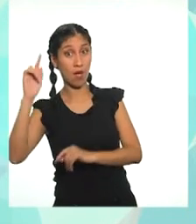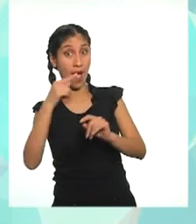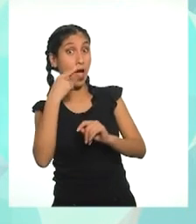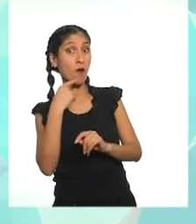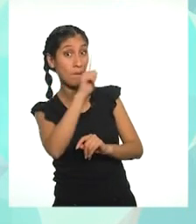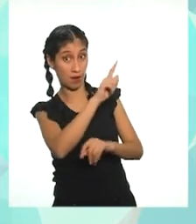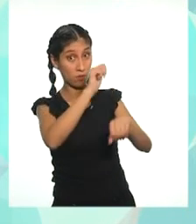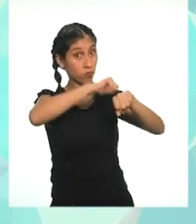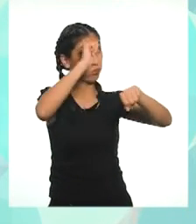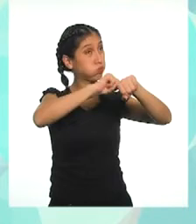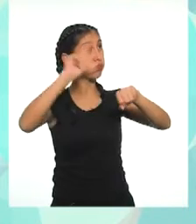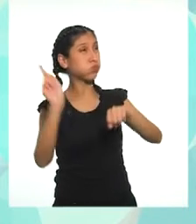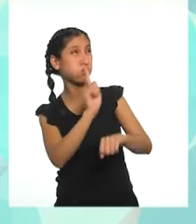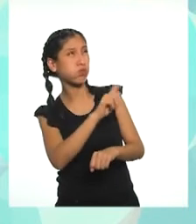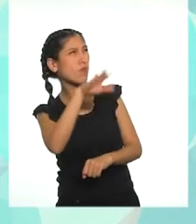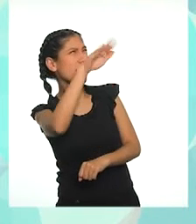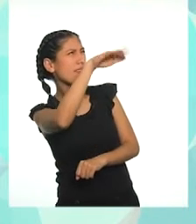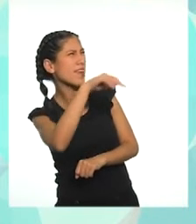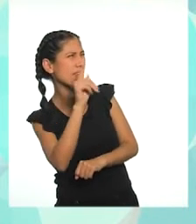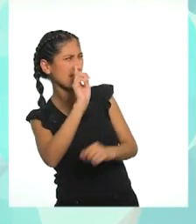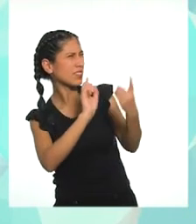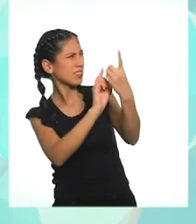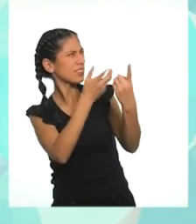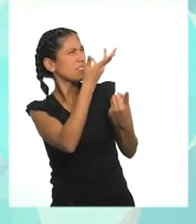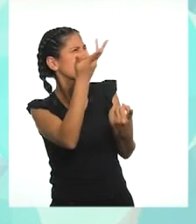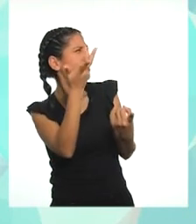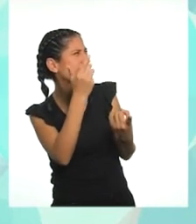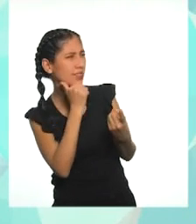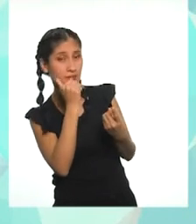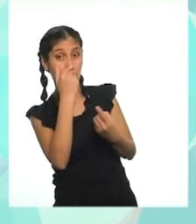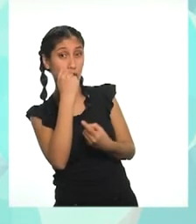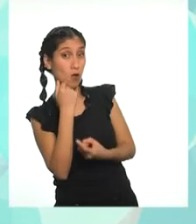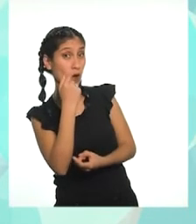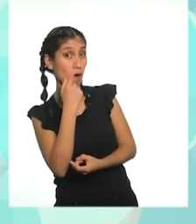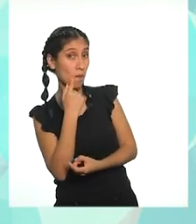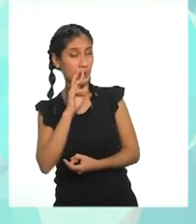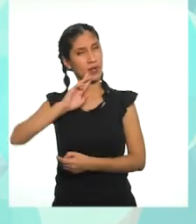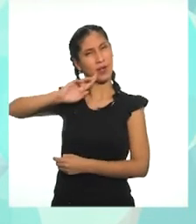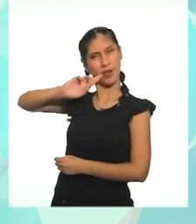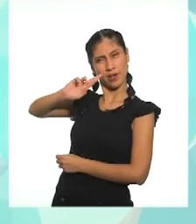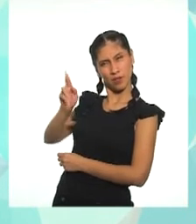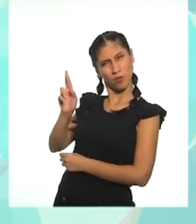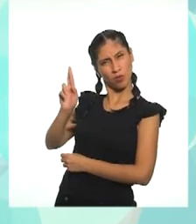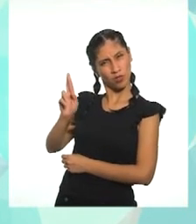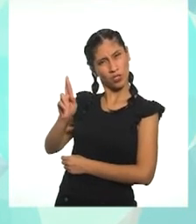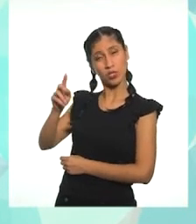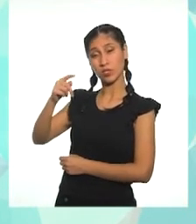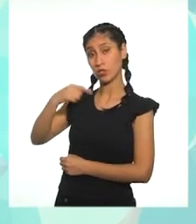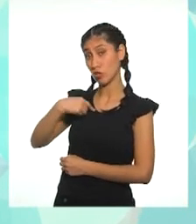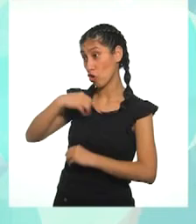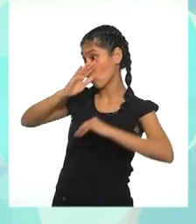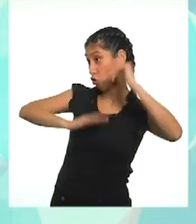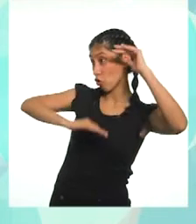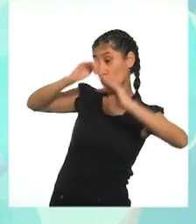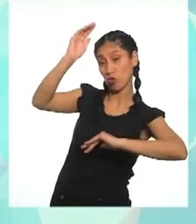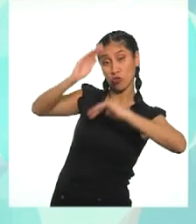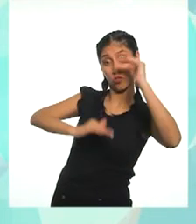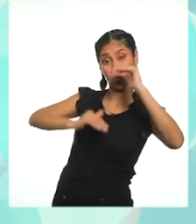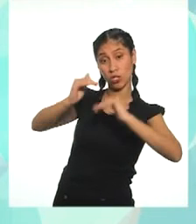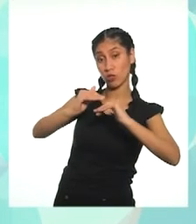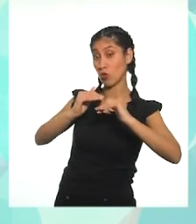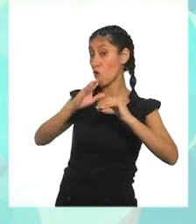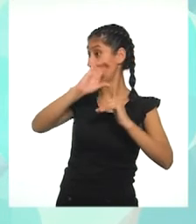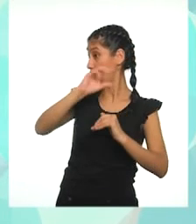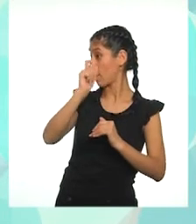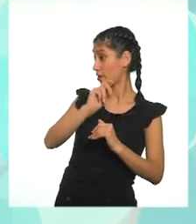hombre y le hace la misma pregunta. El hombre responde que está construyendo una catedral.